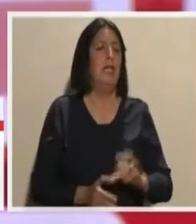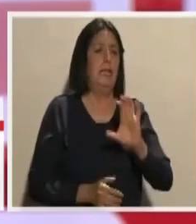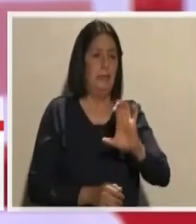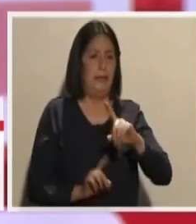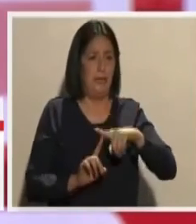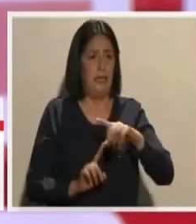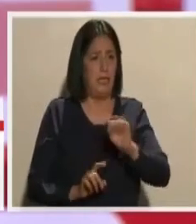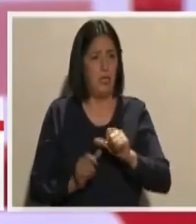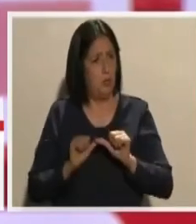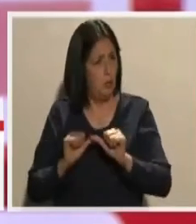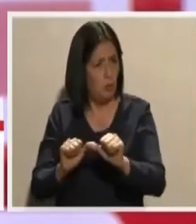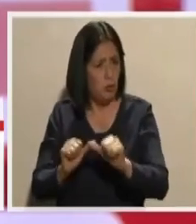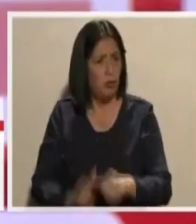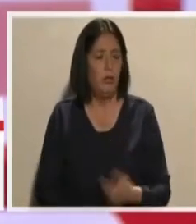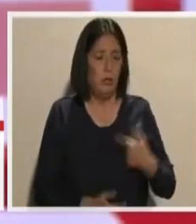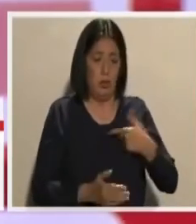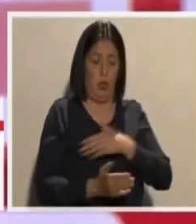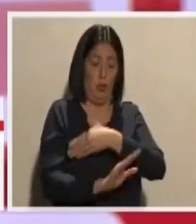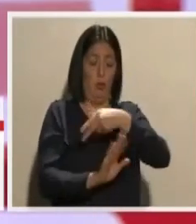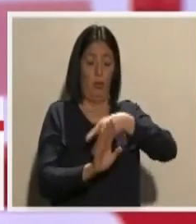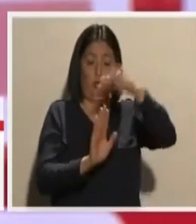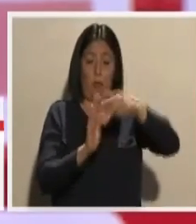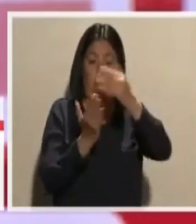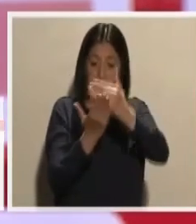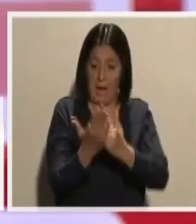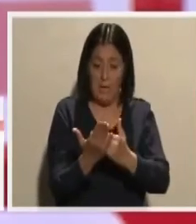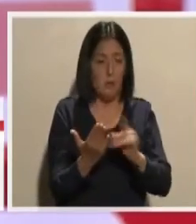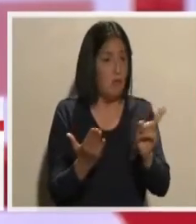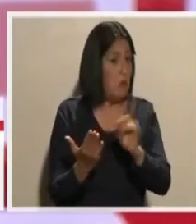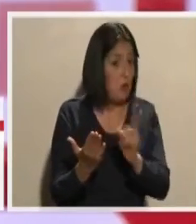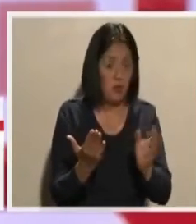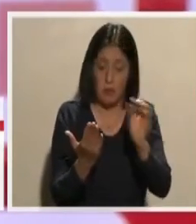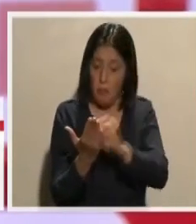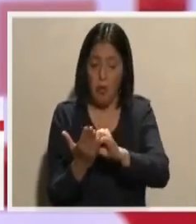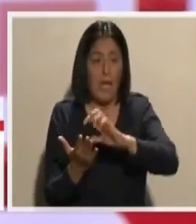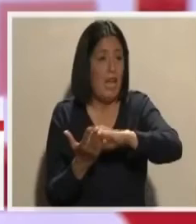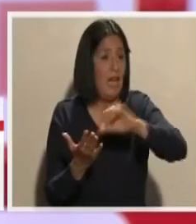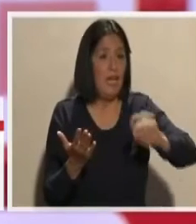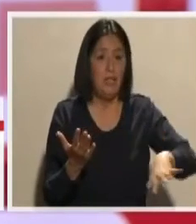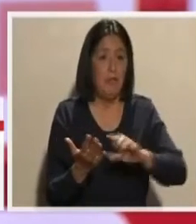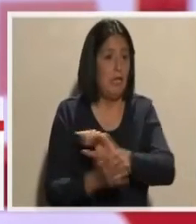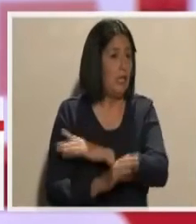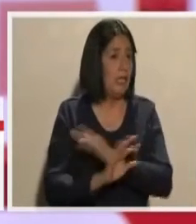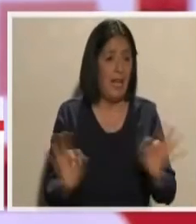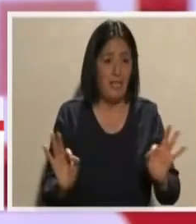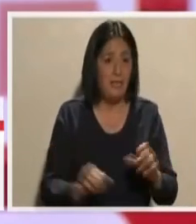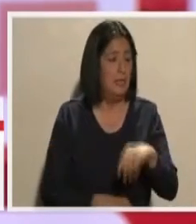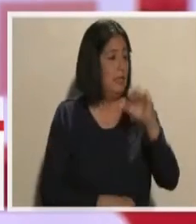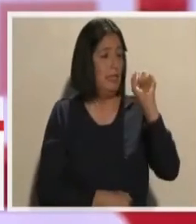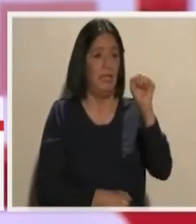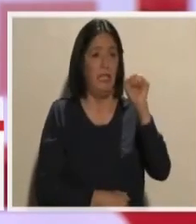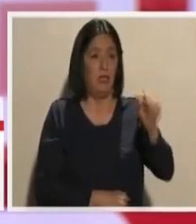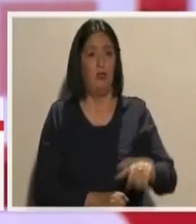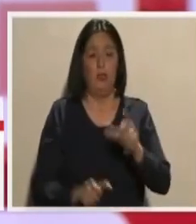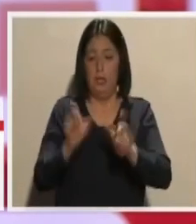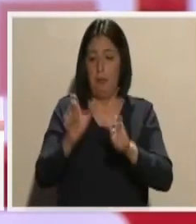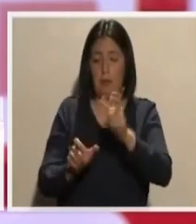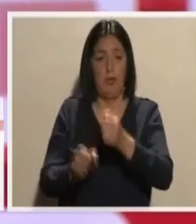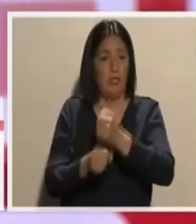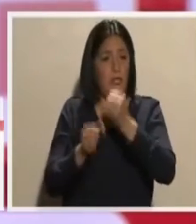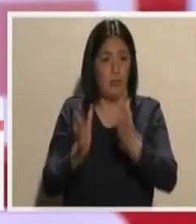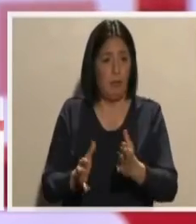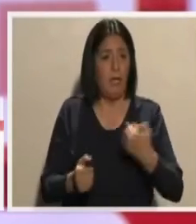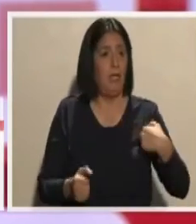CTS. Nuestro plan de gobierno no contempla eliminar ningún derecho de los trabajadores. Vamos